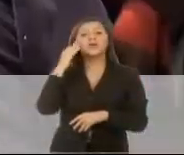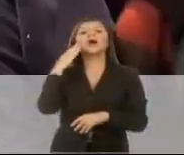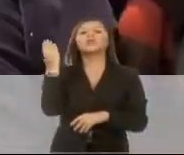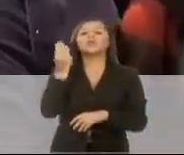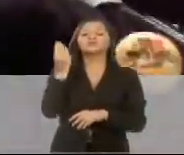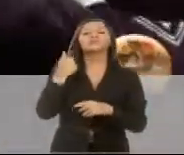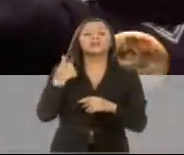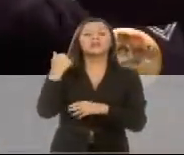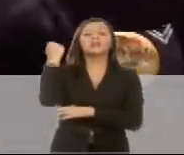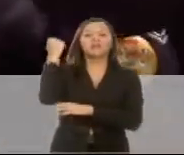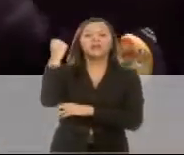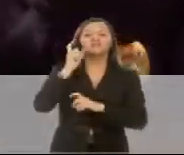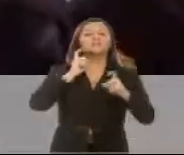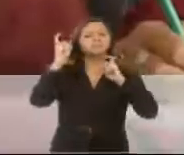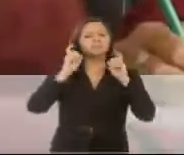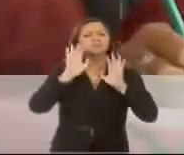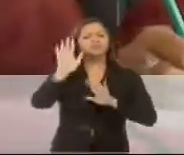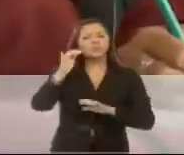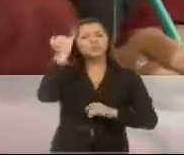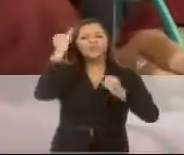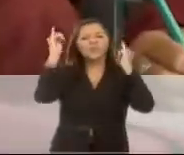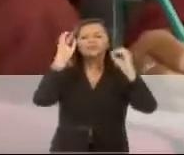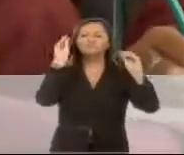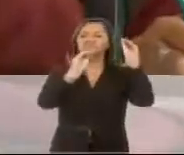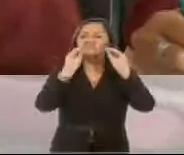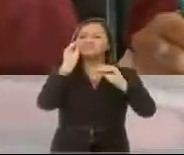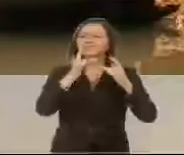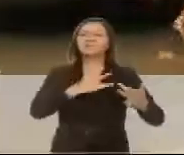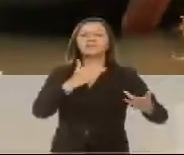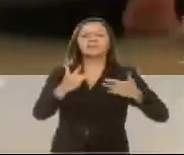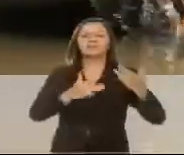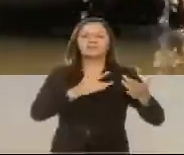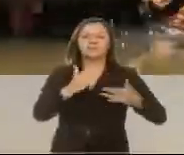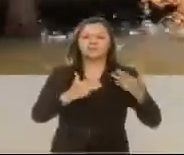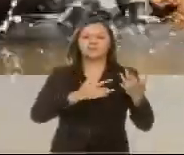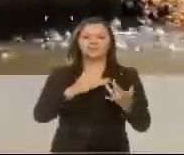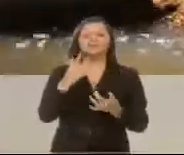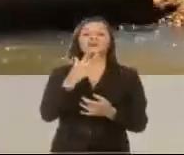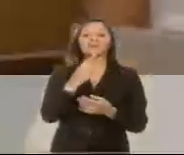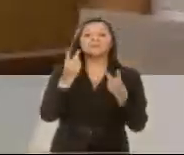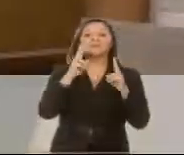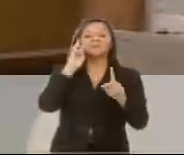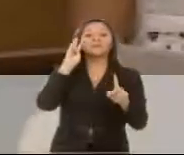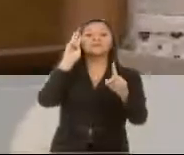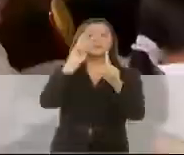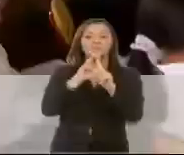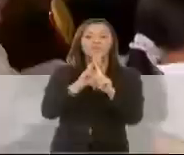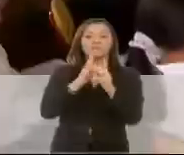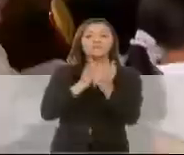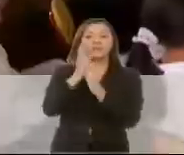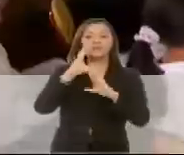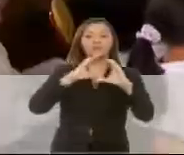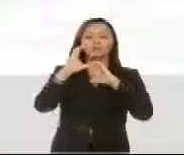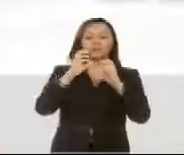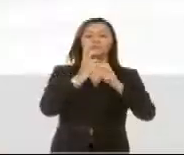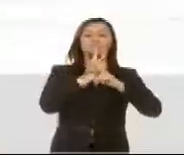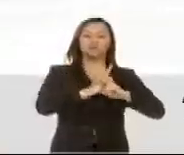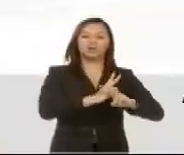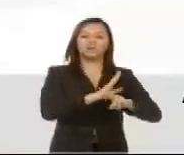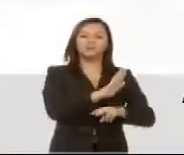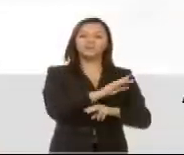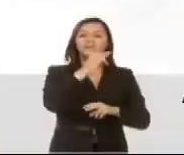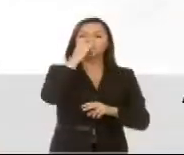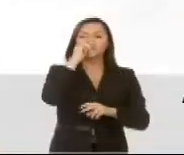niñas y adolescentes tienen derecho a la expresión de sus ideas, pensamientos y sentimientos. Los mensajes de los medios privilegiarán su